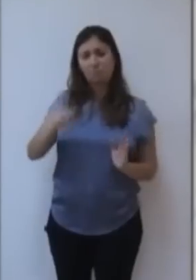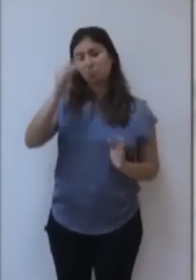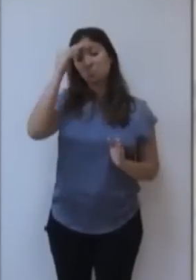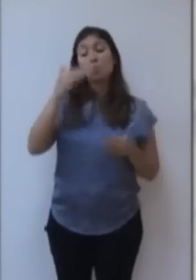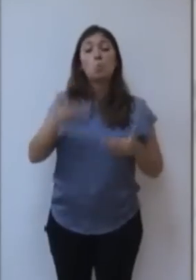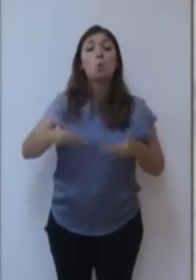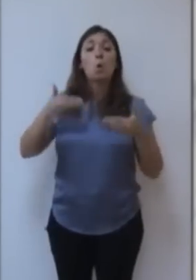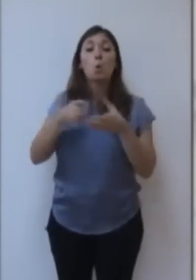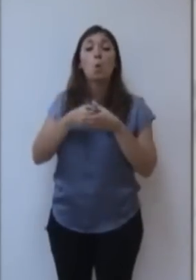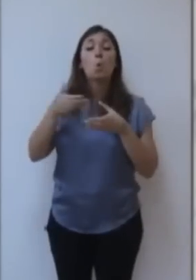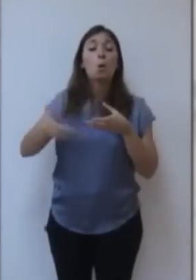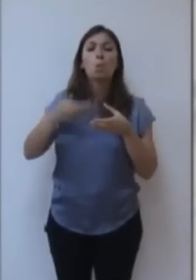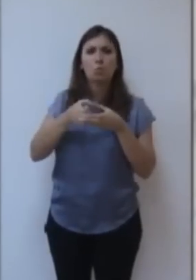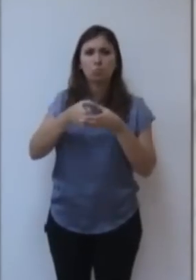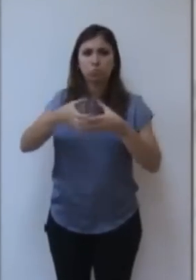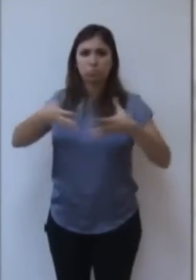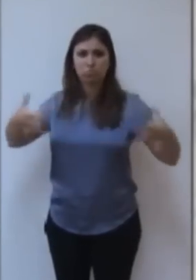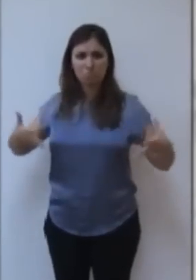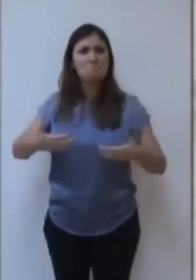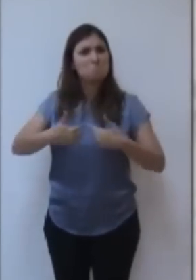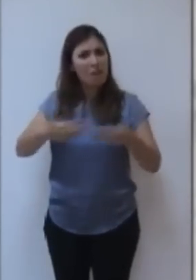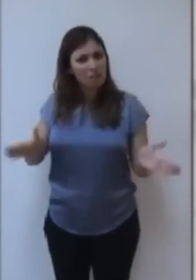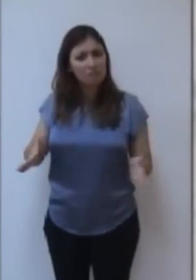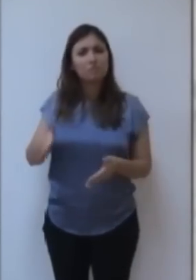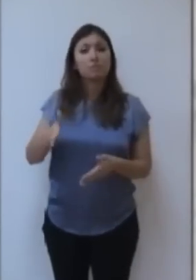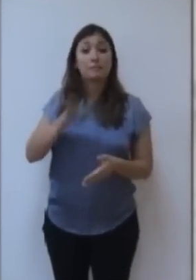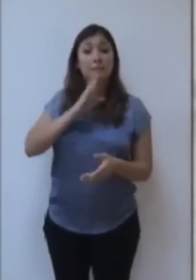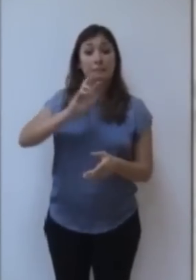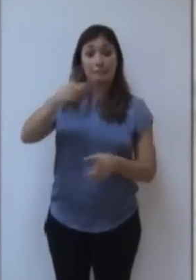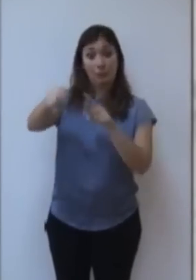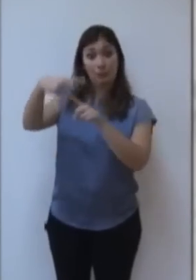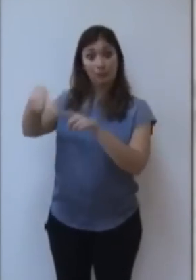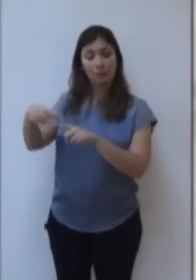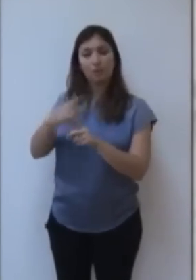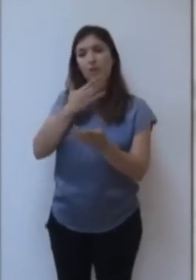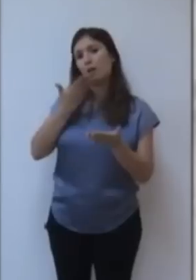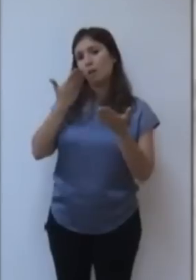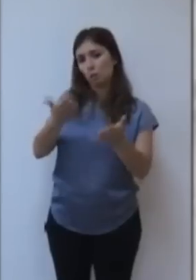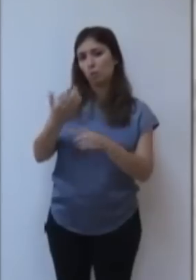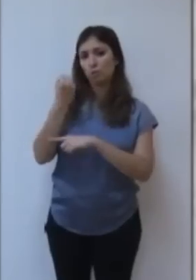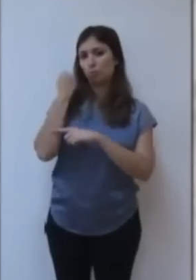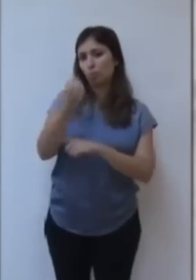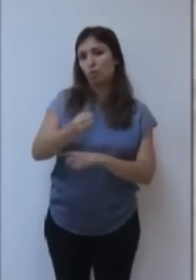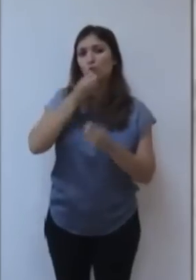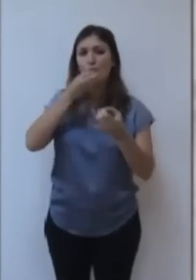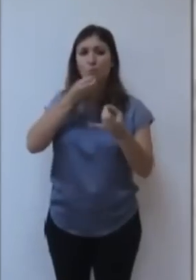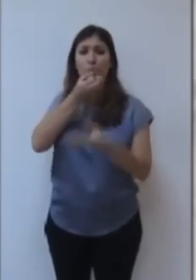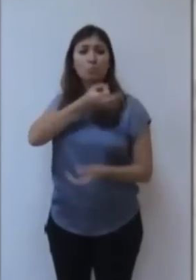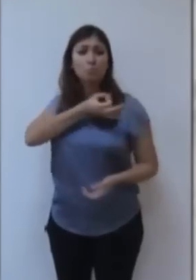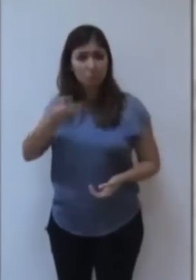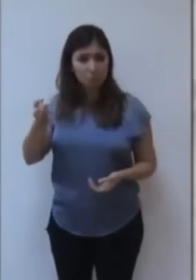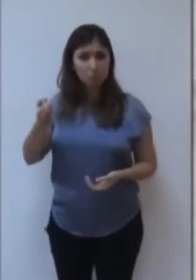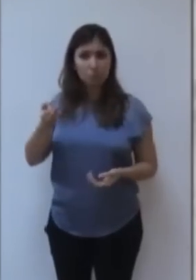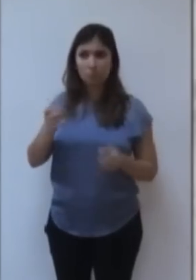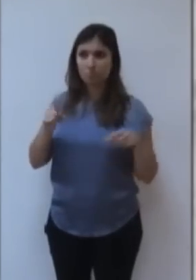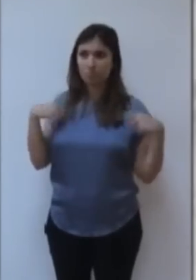que hasta ahora la que nos han ido mostrando, y que en esa diversidad pues tenga ayuda, soporte, información adecuada para